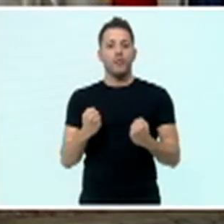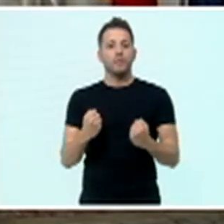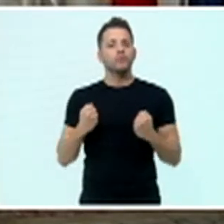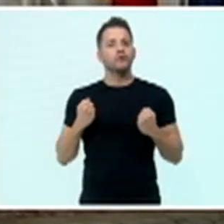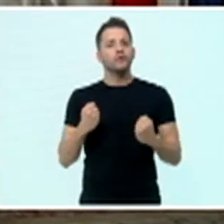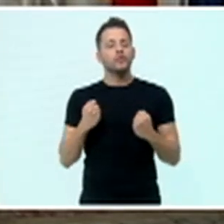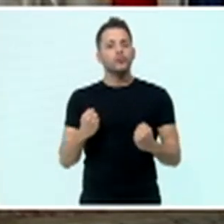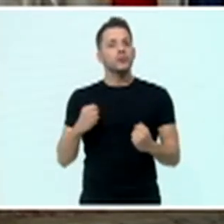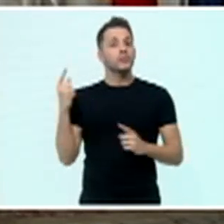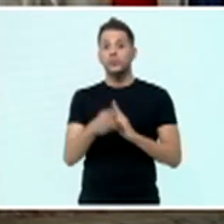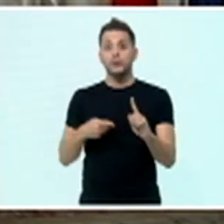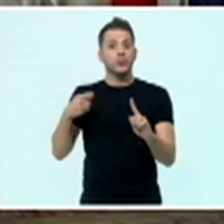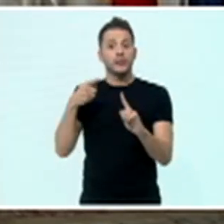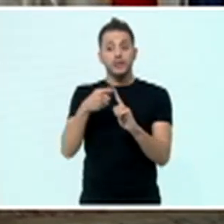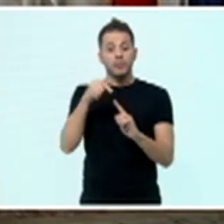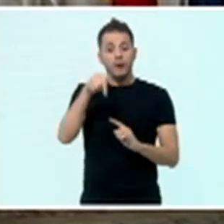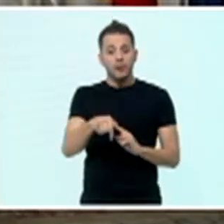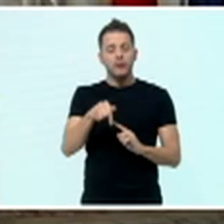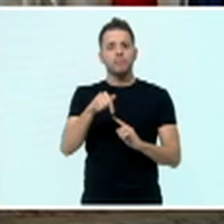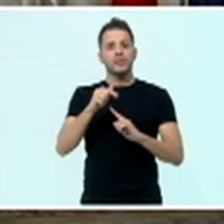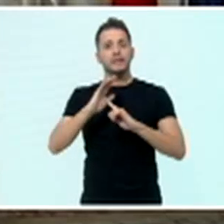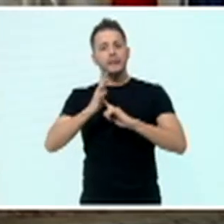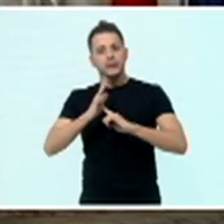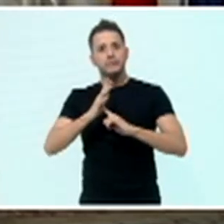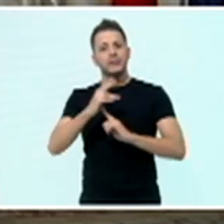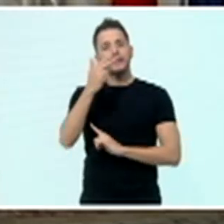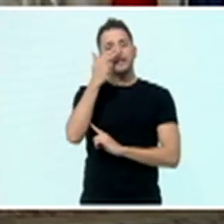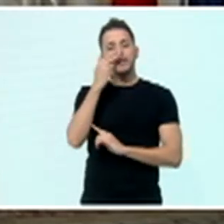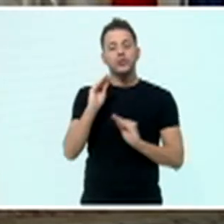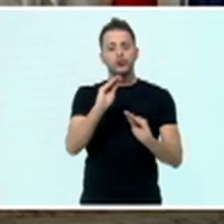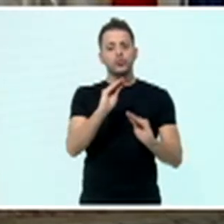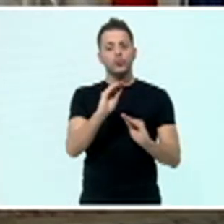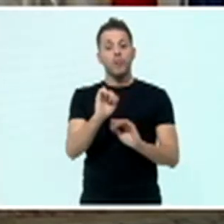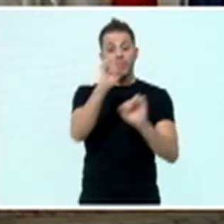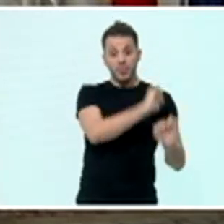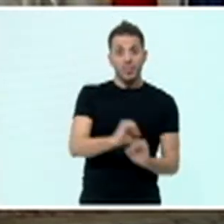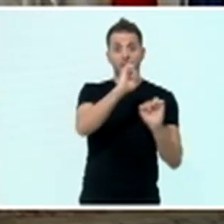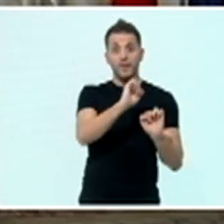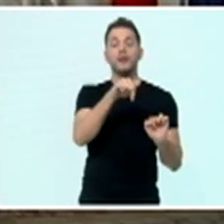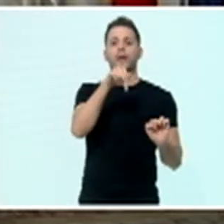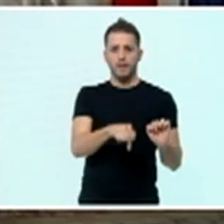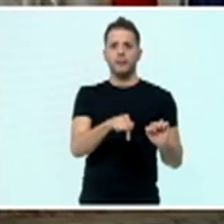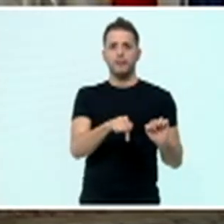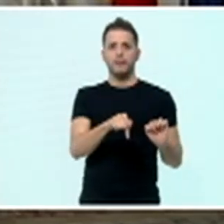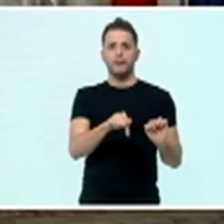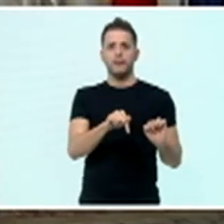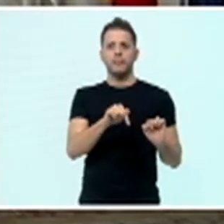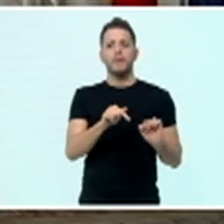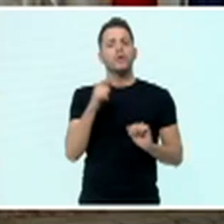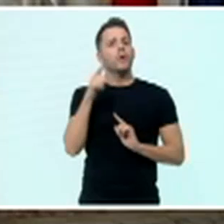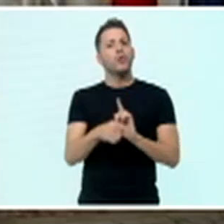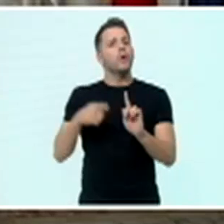enorme para defender a Castilla-La Mancha y sus intereses, por supuesto aquí, para desarrollar con